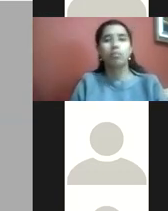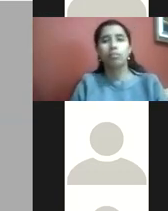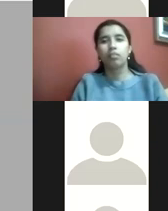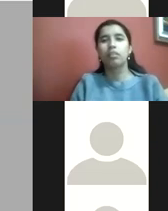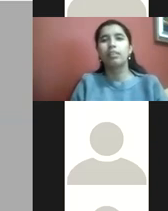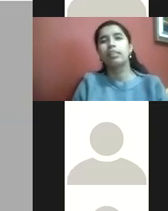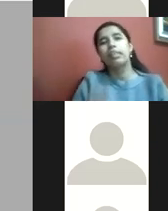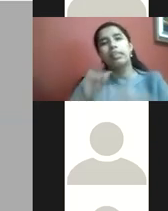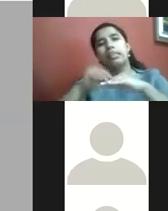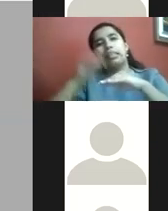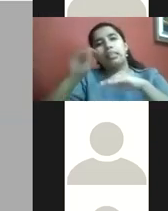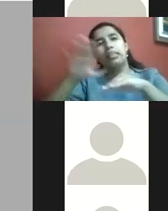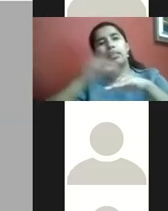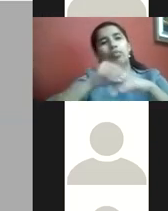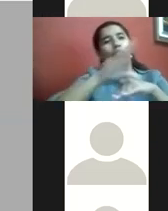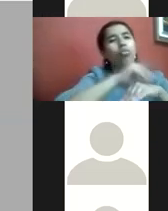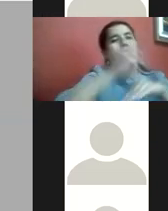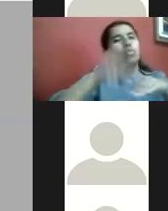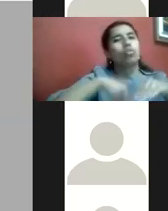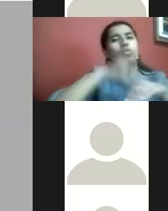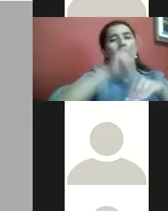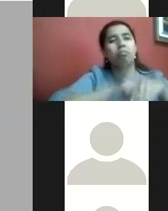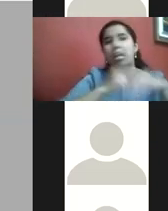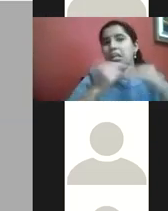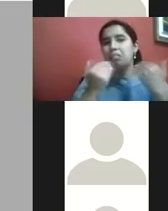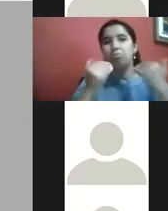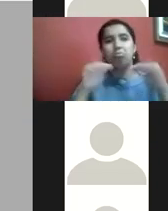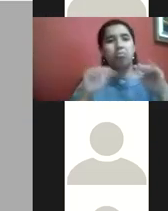0, es una distribución normal estándar. Entonces,